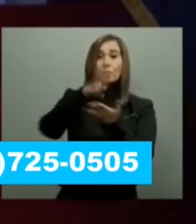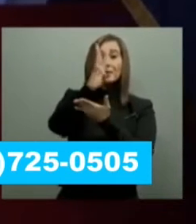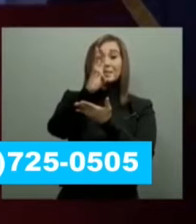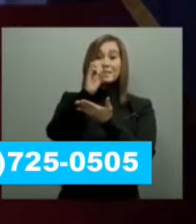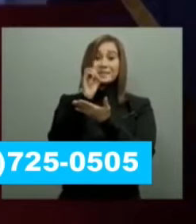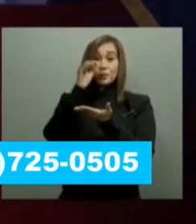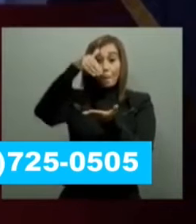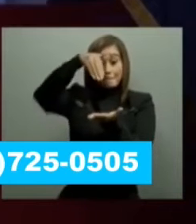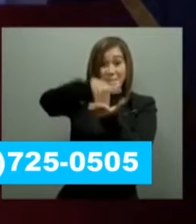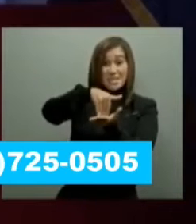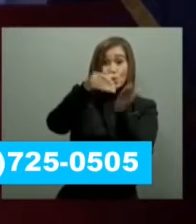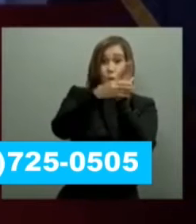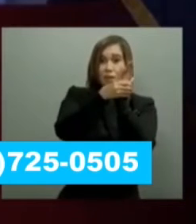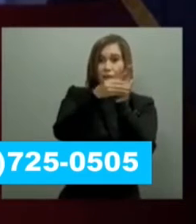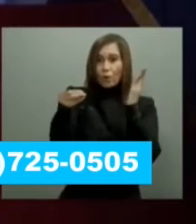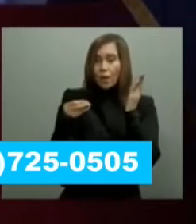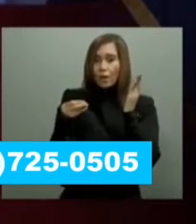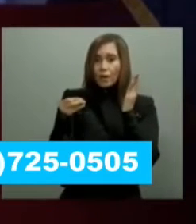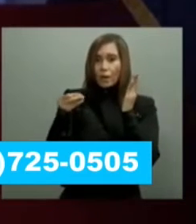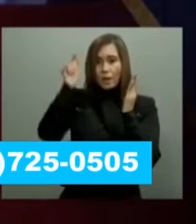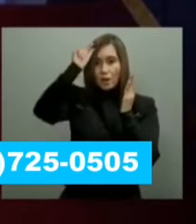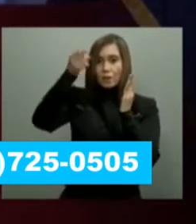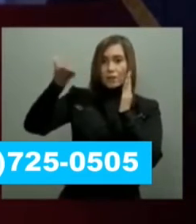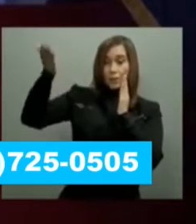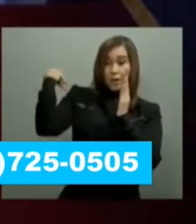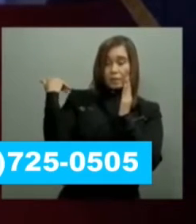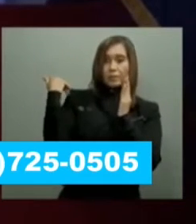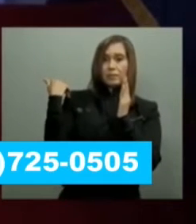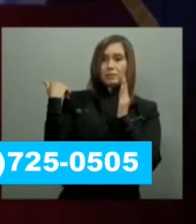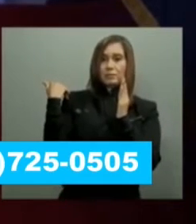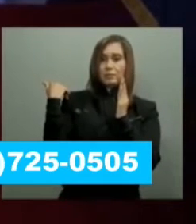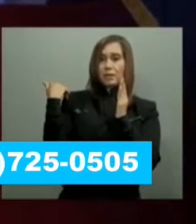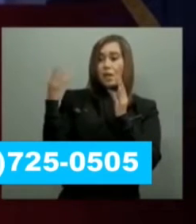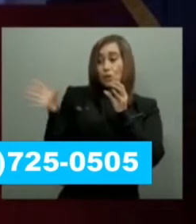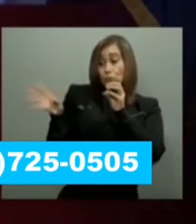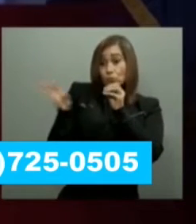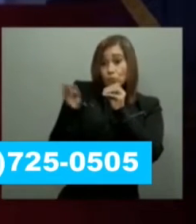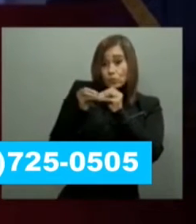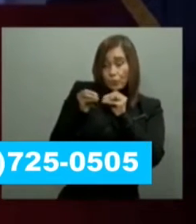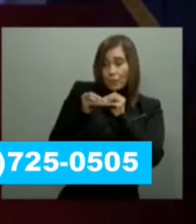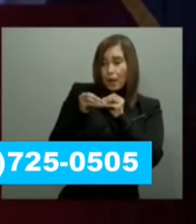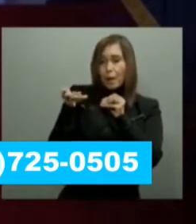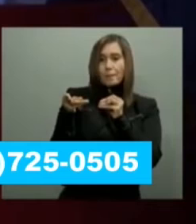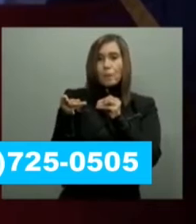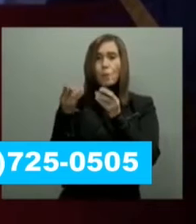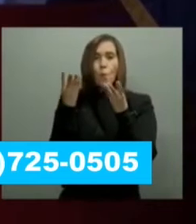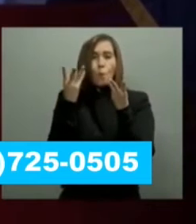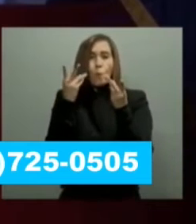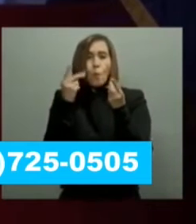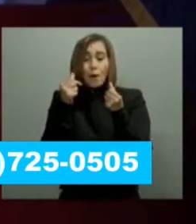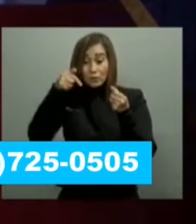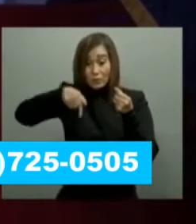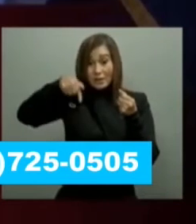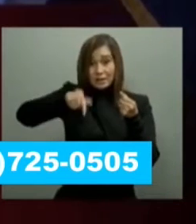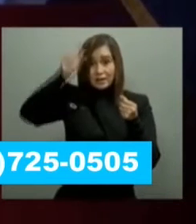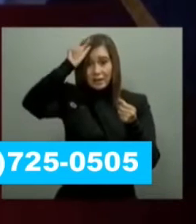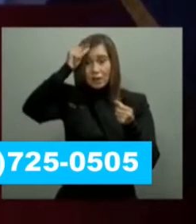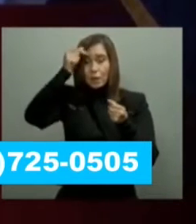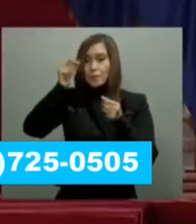gobierno pasado lo que hizo fue dinero en cuánto